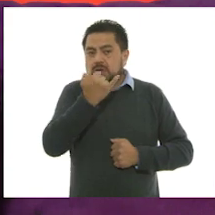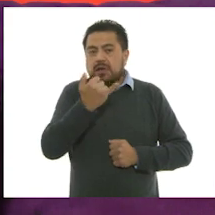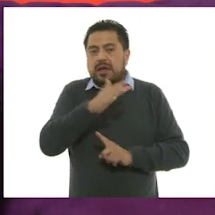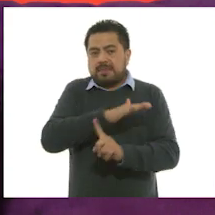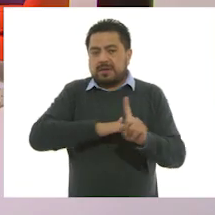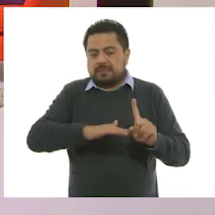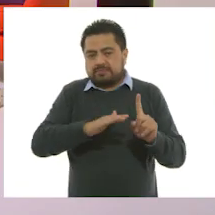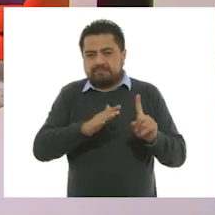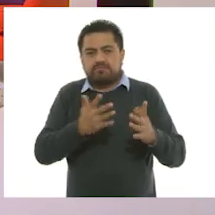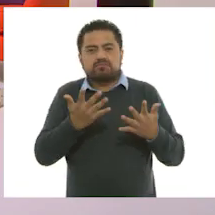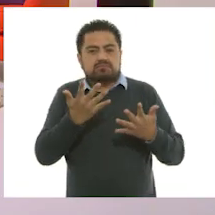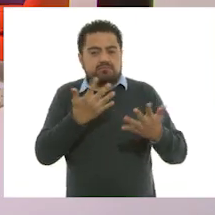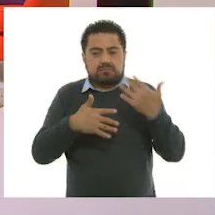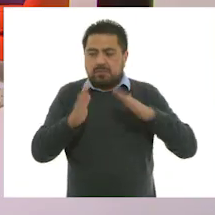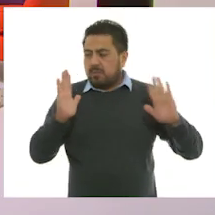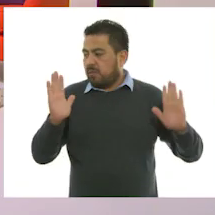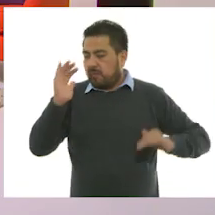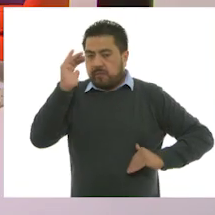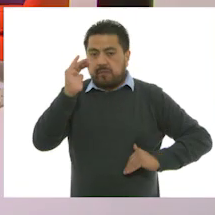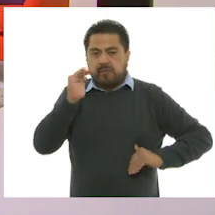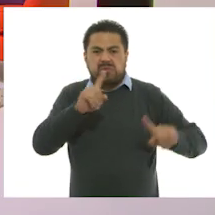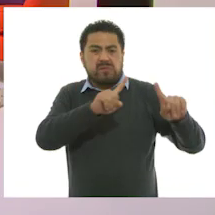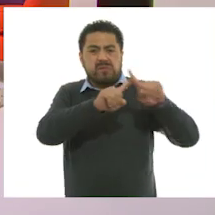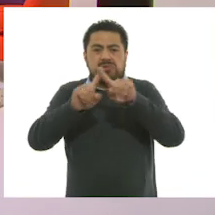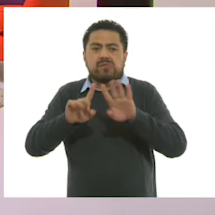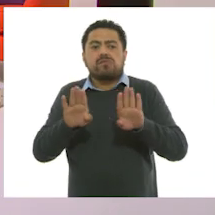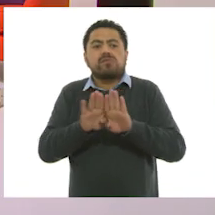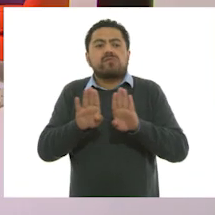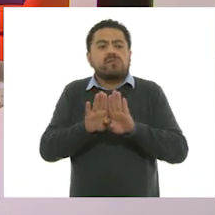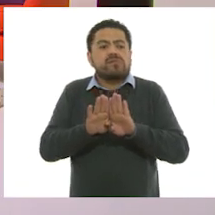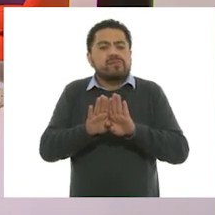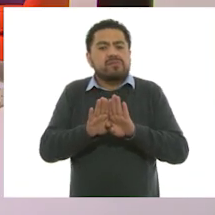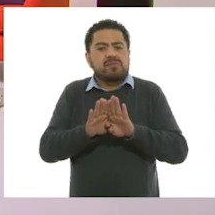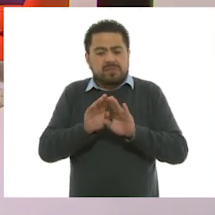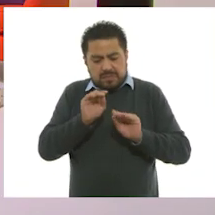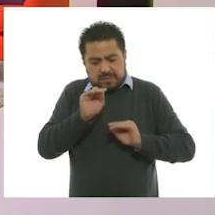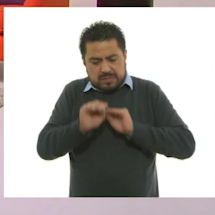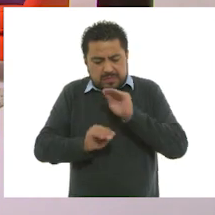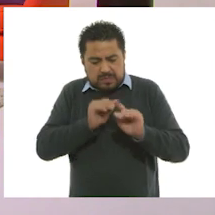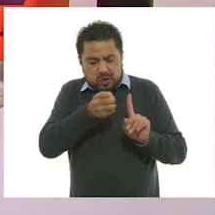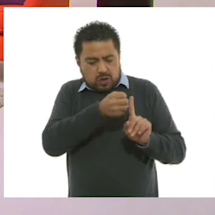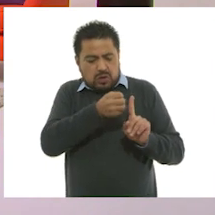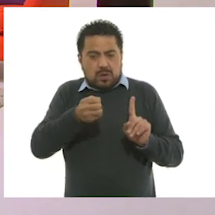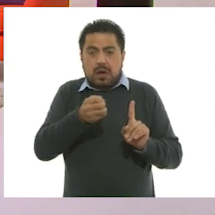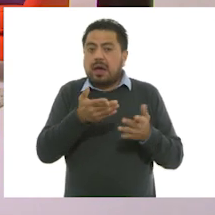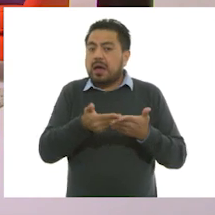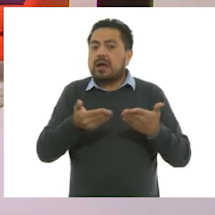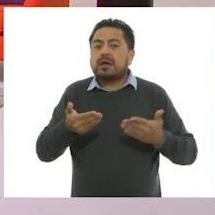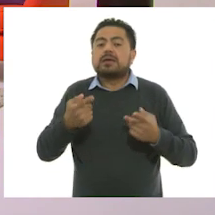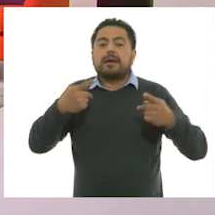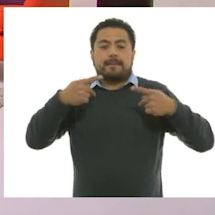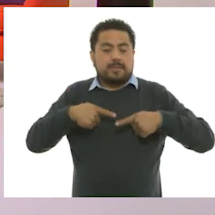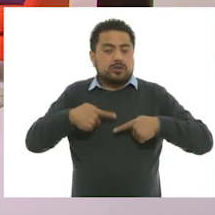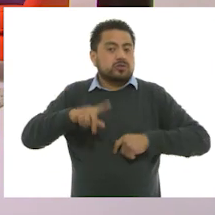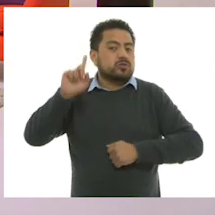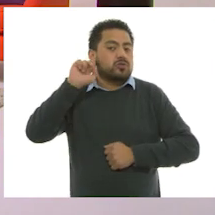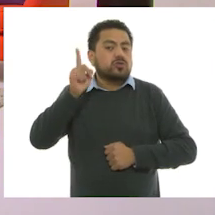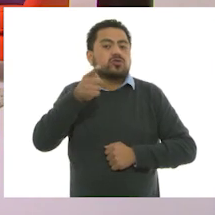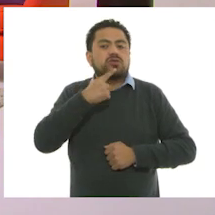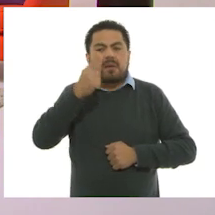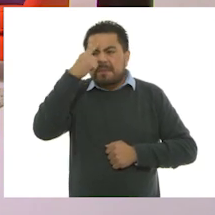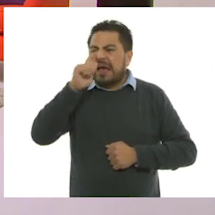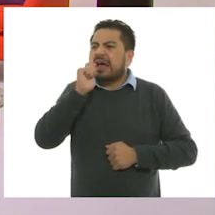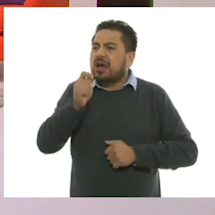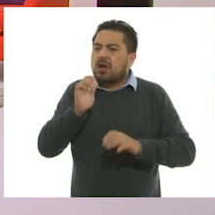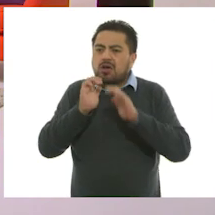espacio. Claro, son distintas tanto en la modalidad como en la estructura. Entonces, las personas sordas, para